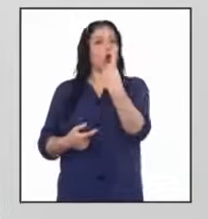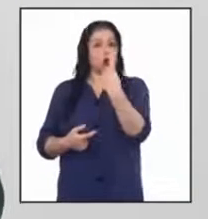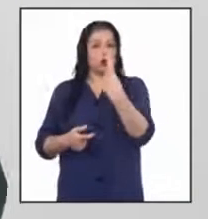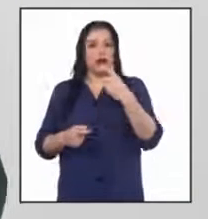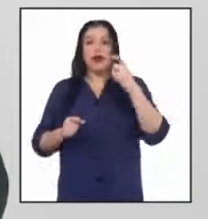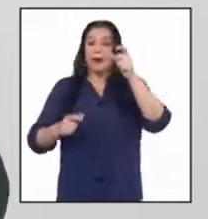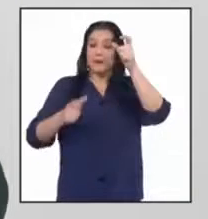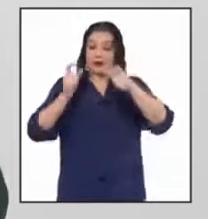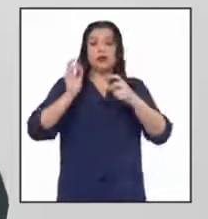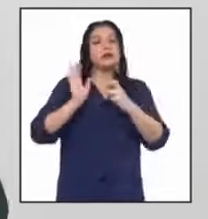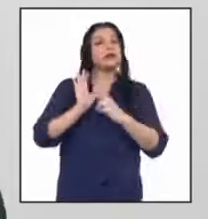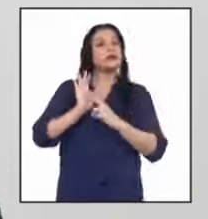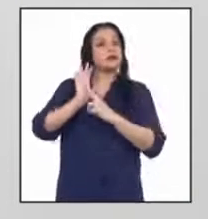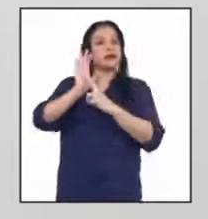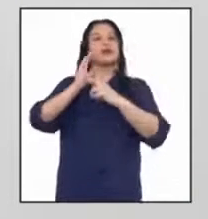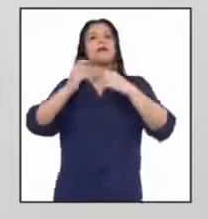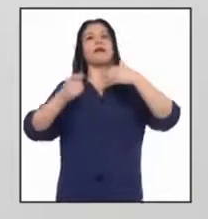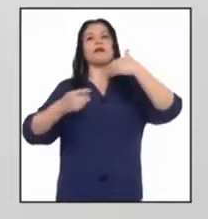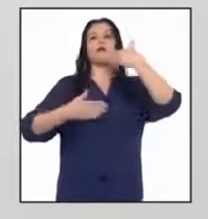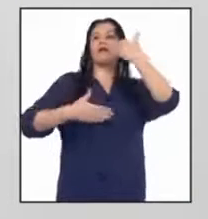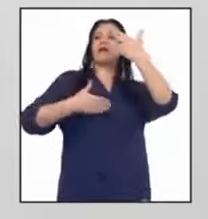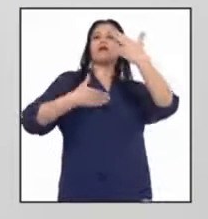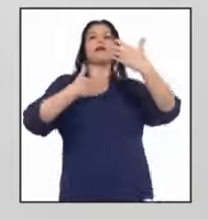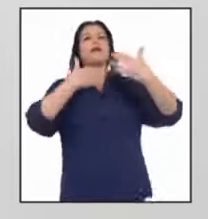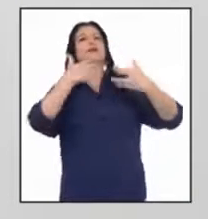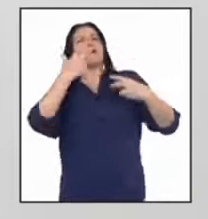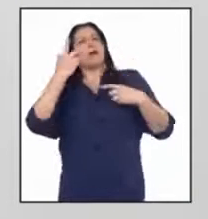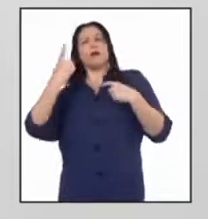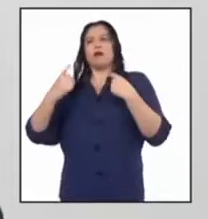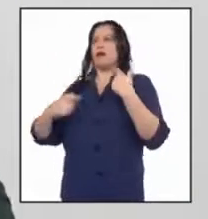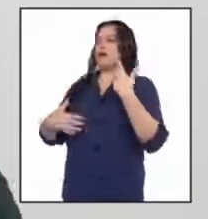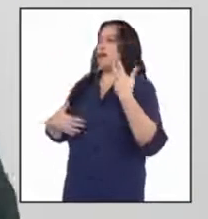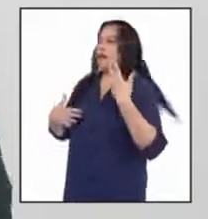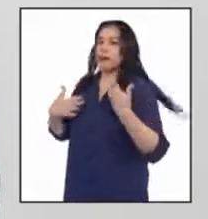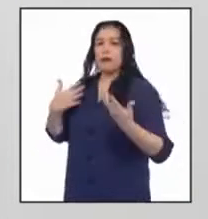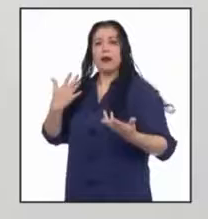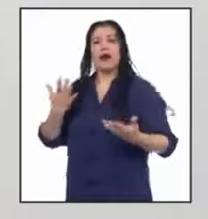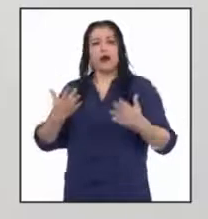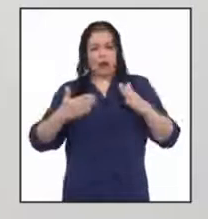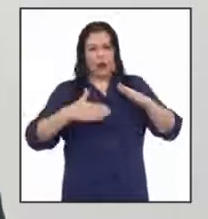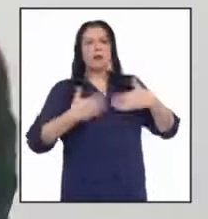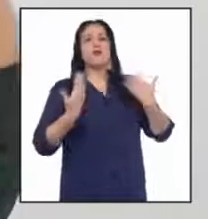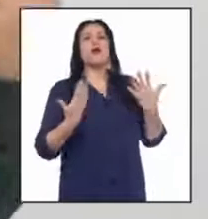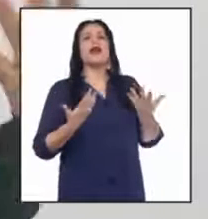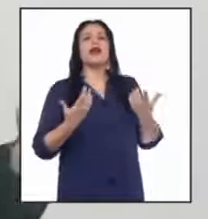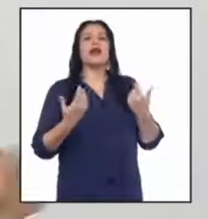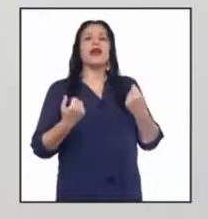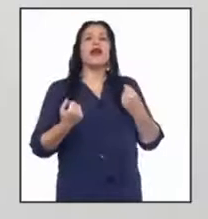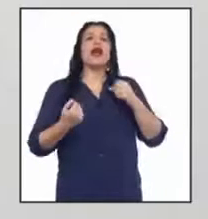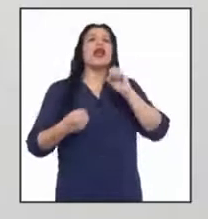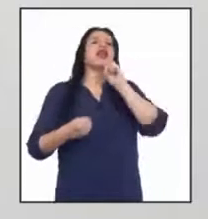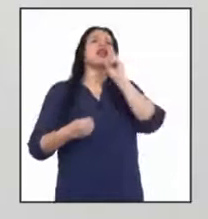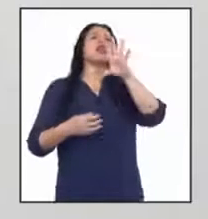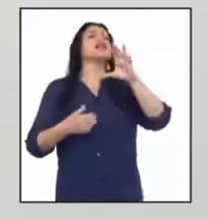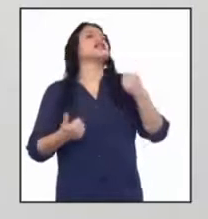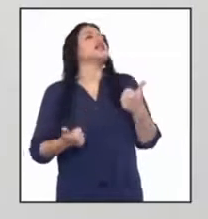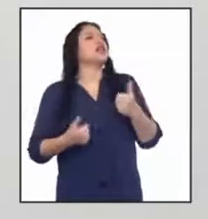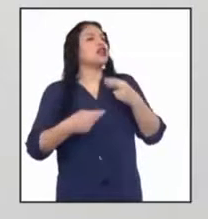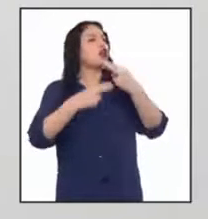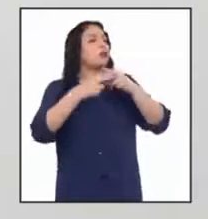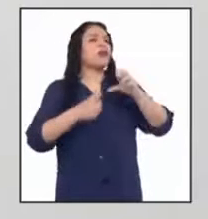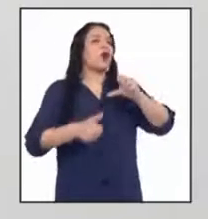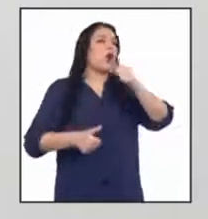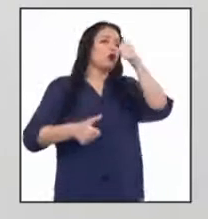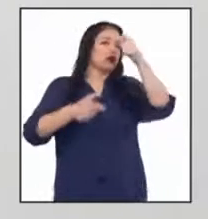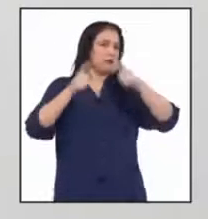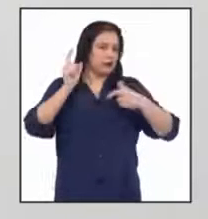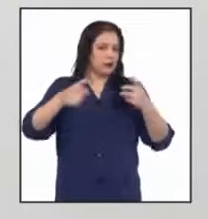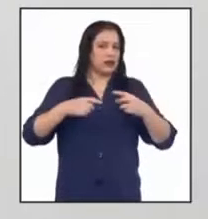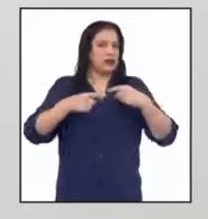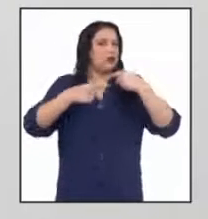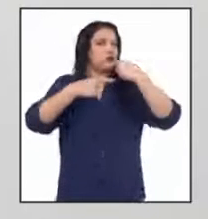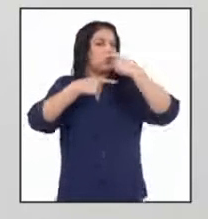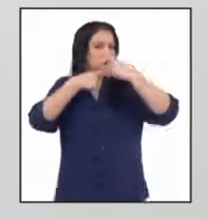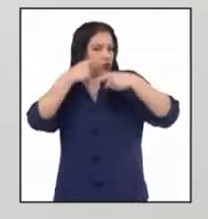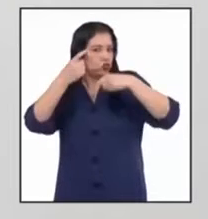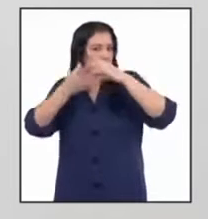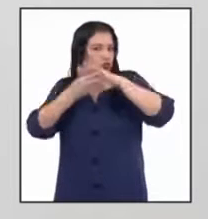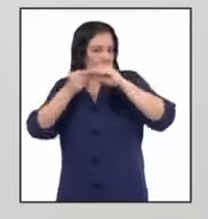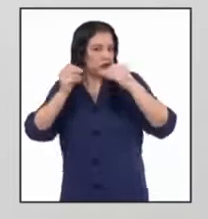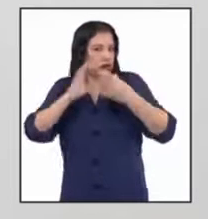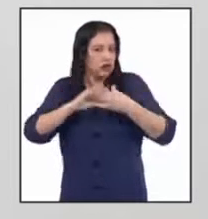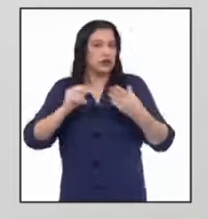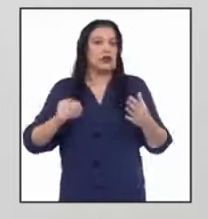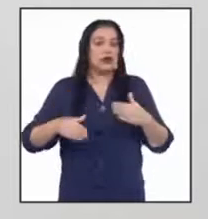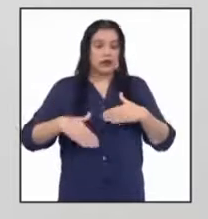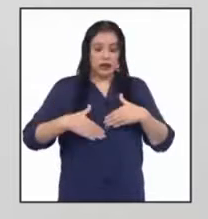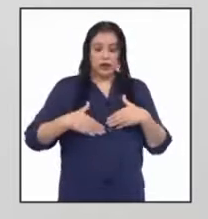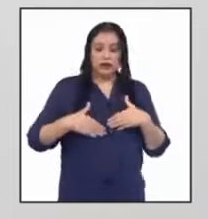que está monologando, por supuesto, puede mencionar a otros personajes como parte de su relato. Incluso